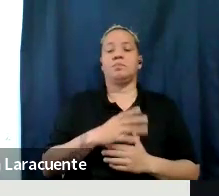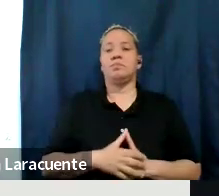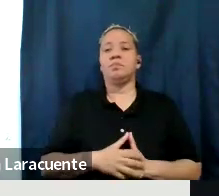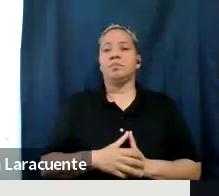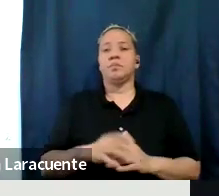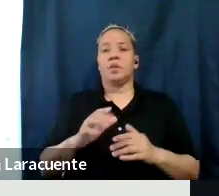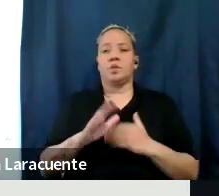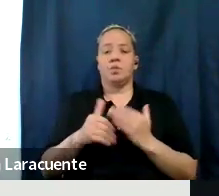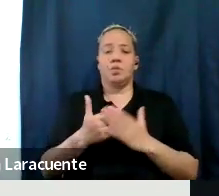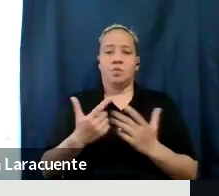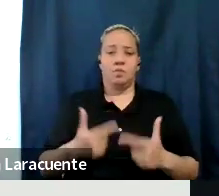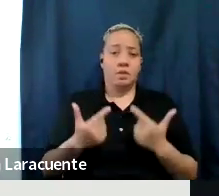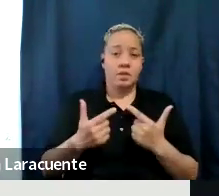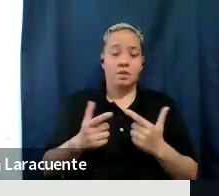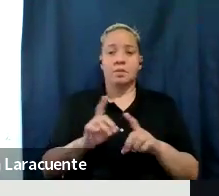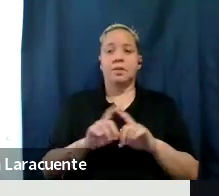su vida, pero eso también